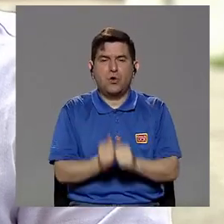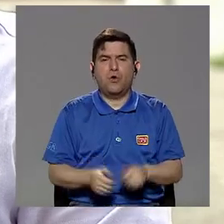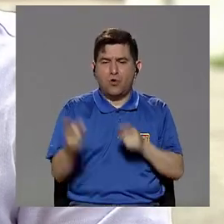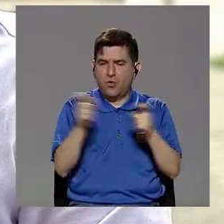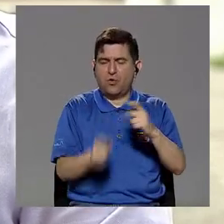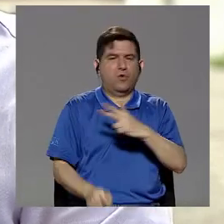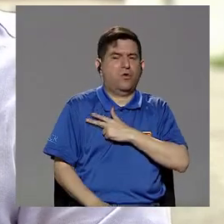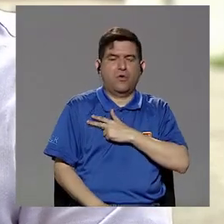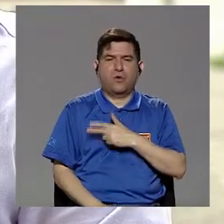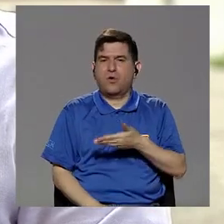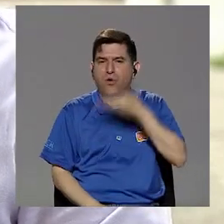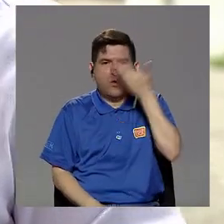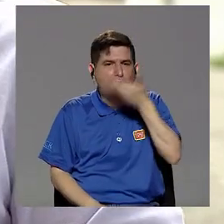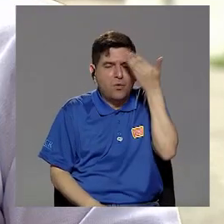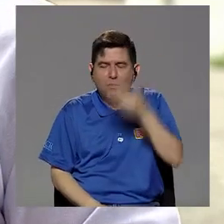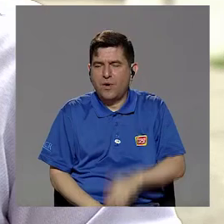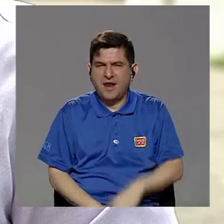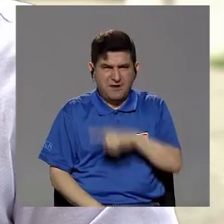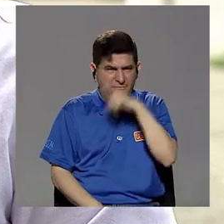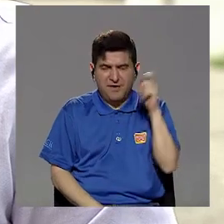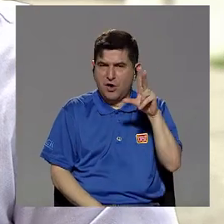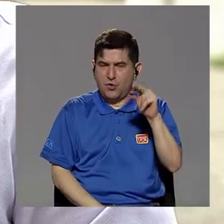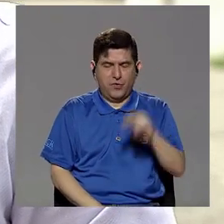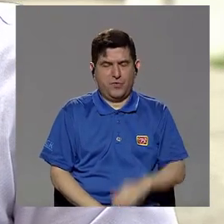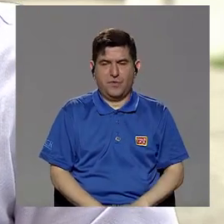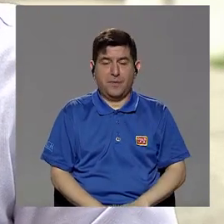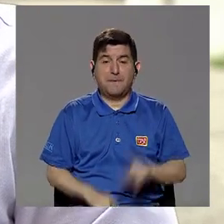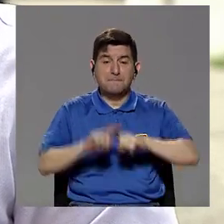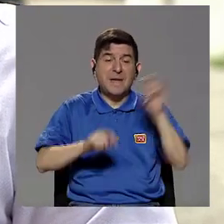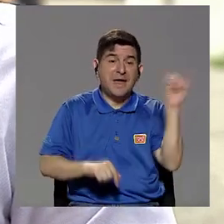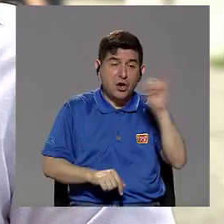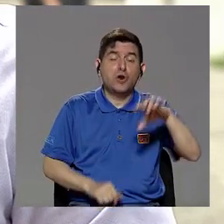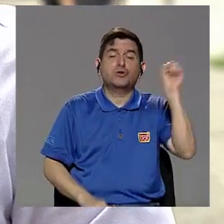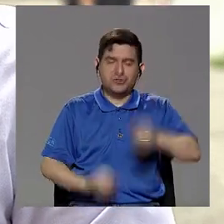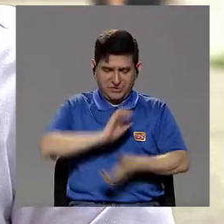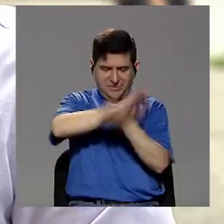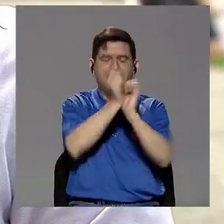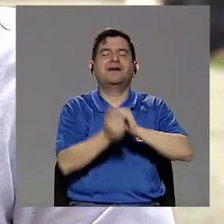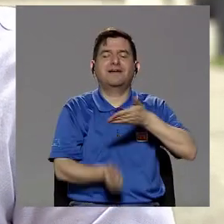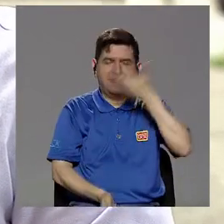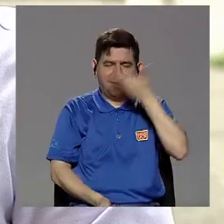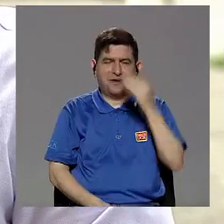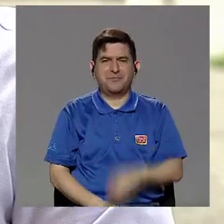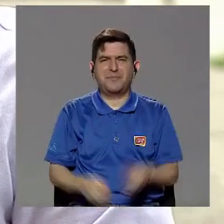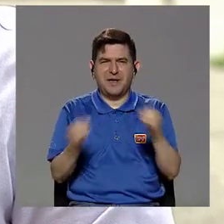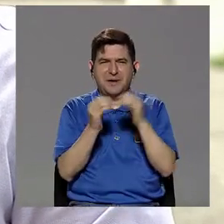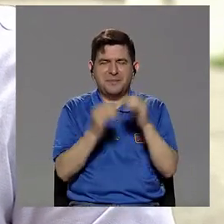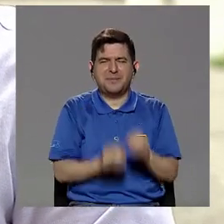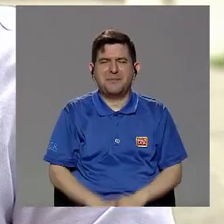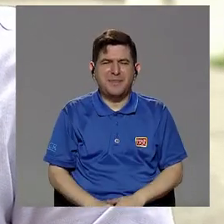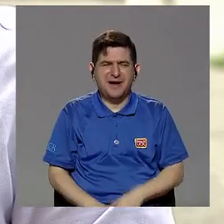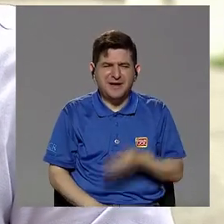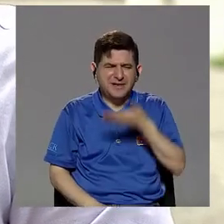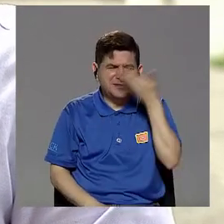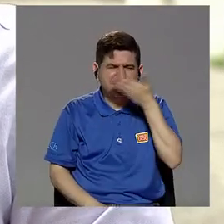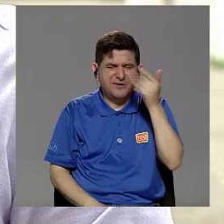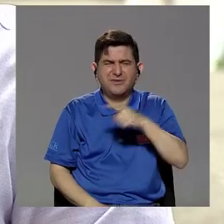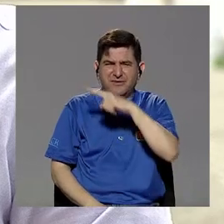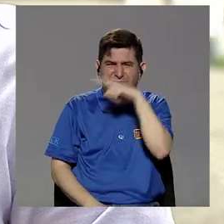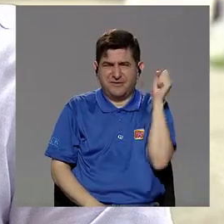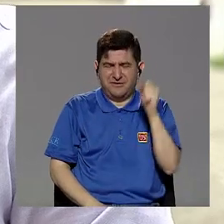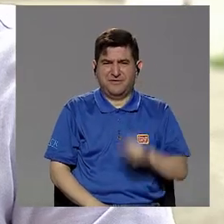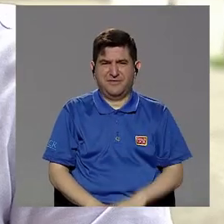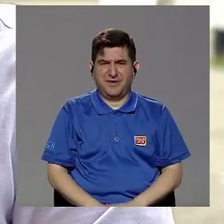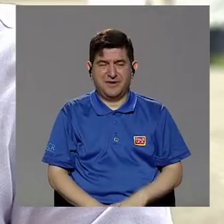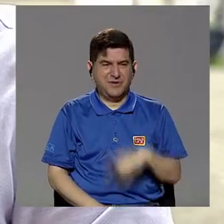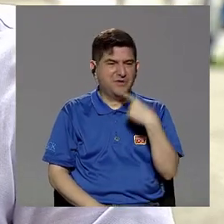incontinencia la orina no huele. O sea, la orina huele a orina. O sea, no huele feo. Cuando hay infecciones, generalmente sí cambia el olor. O sea, se vuelve más turbia, huele más feillo,